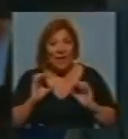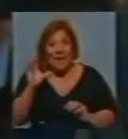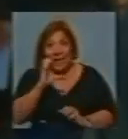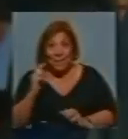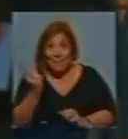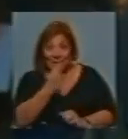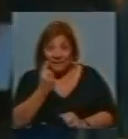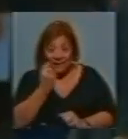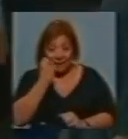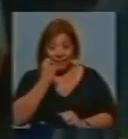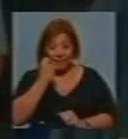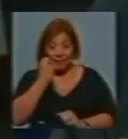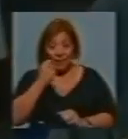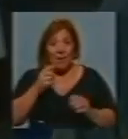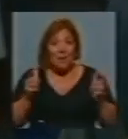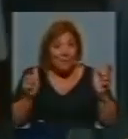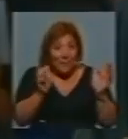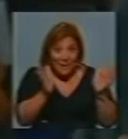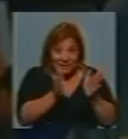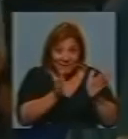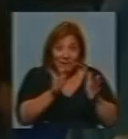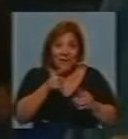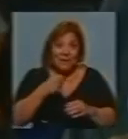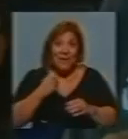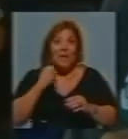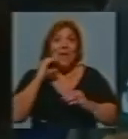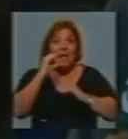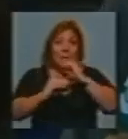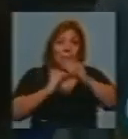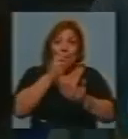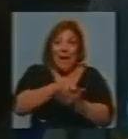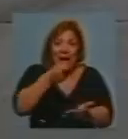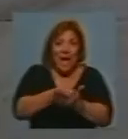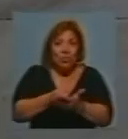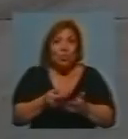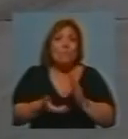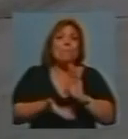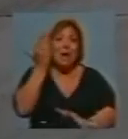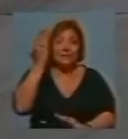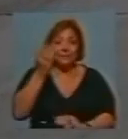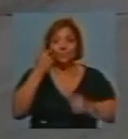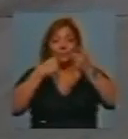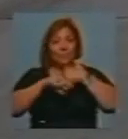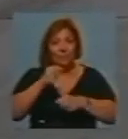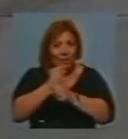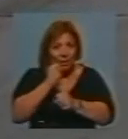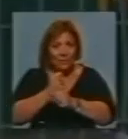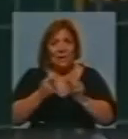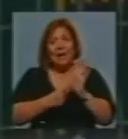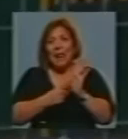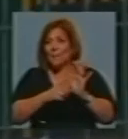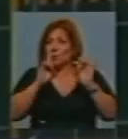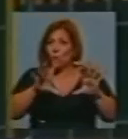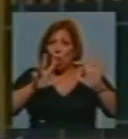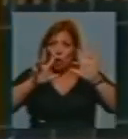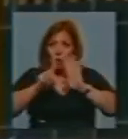empresas que son más chicas eran las que estaban aportando más a esta salida. Los trabajadores venían trabajando a reglamento y